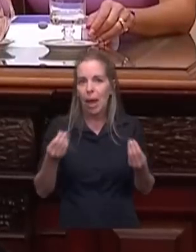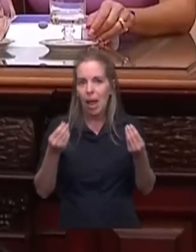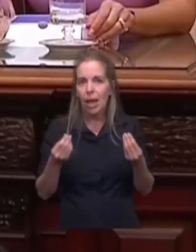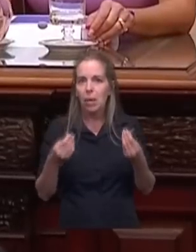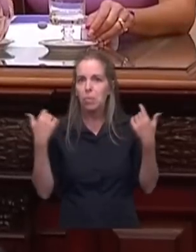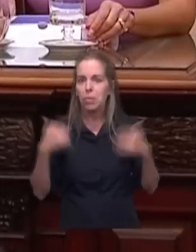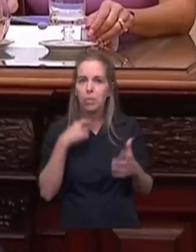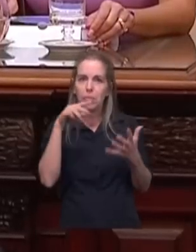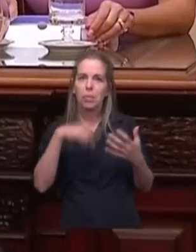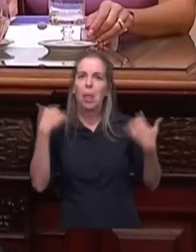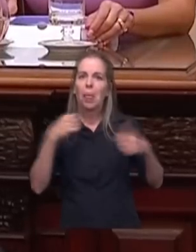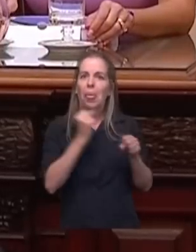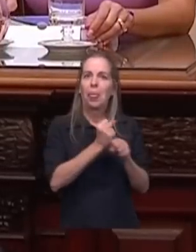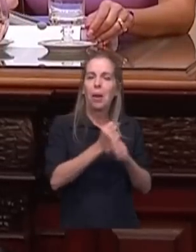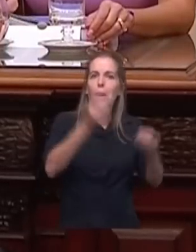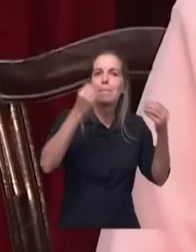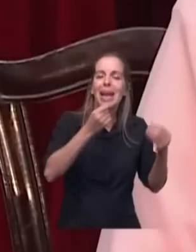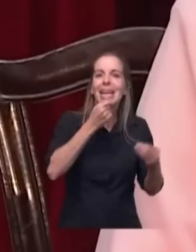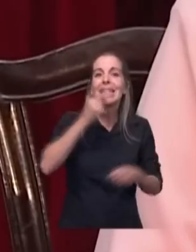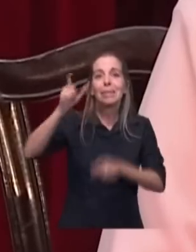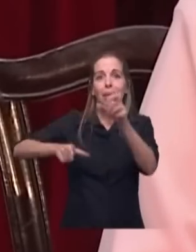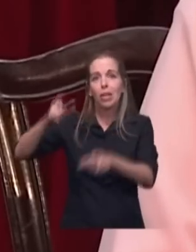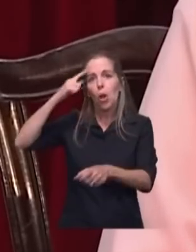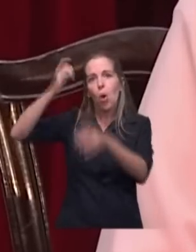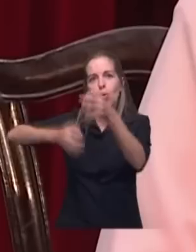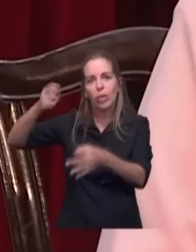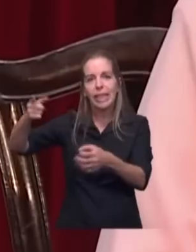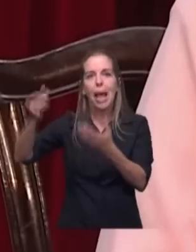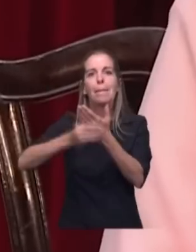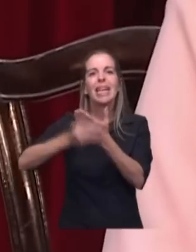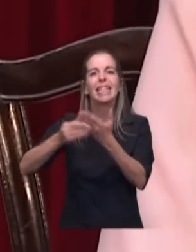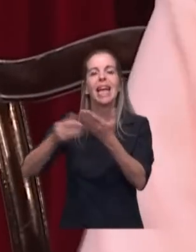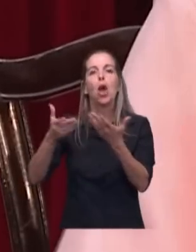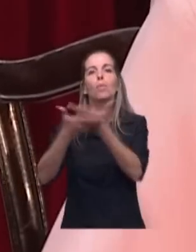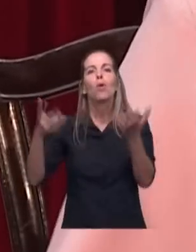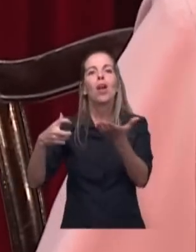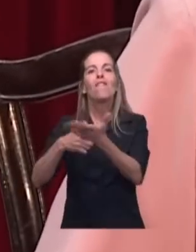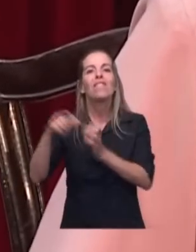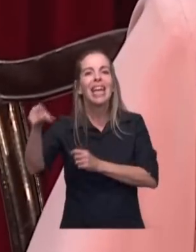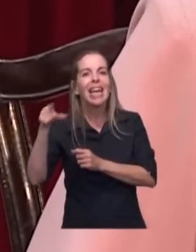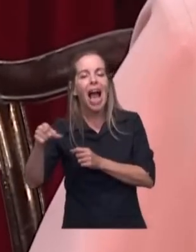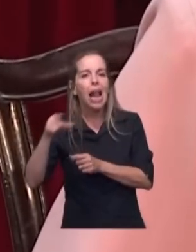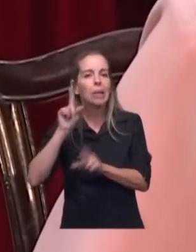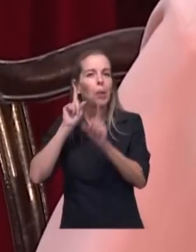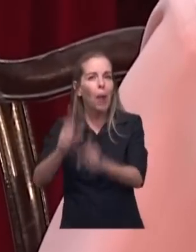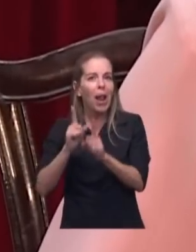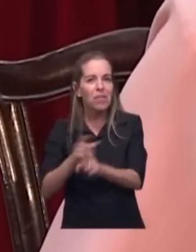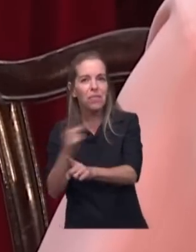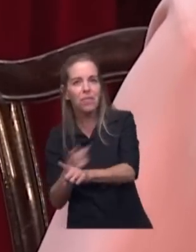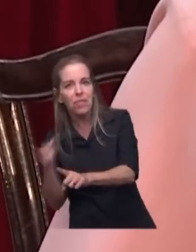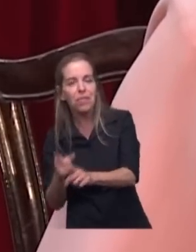semejante trabajo si miembros de la justicia y del Ministerio Público se entrelazan en vínculos poco transparentes